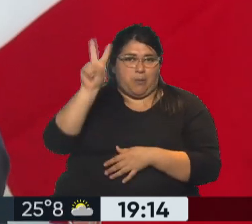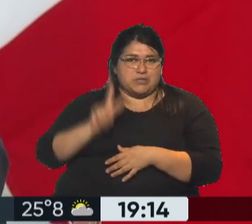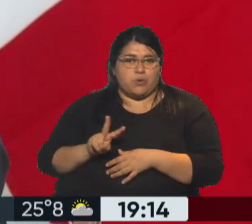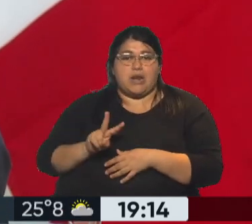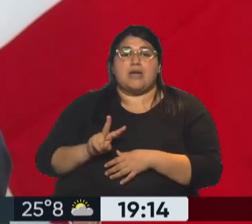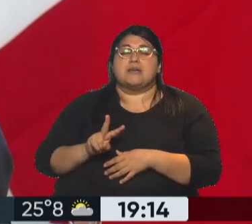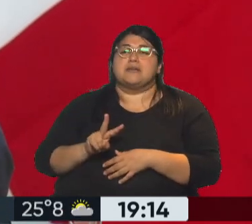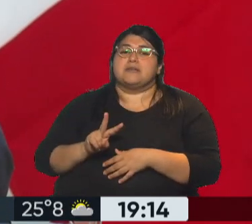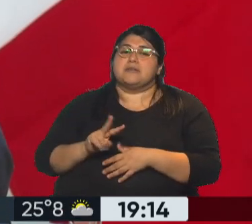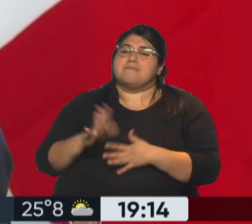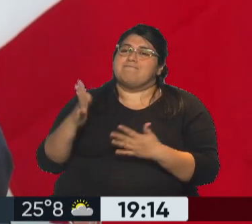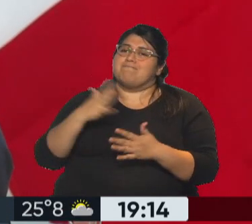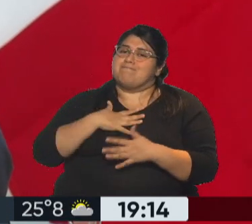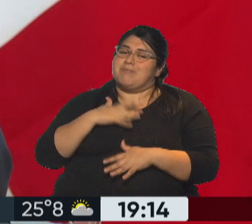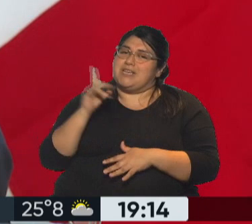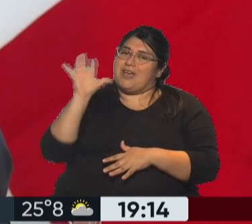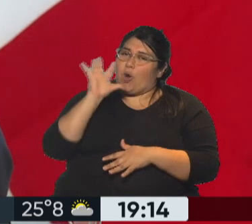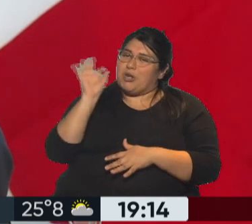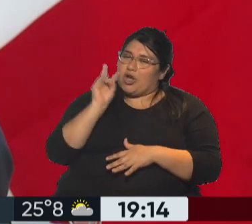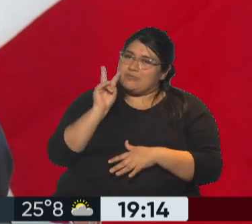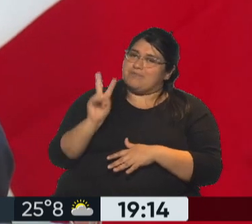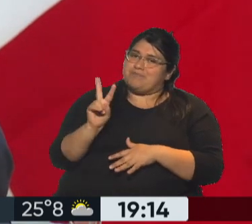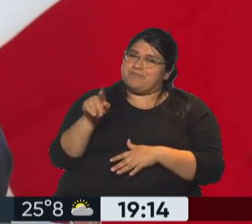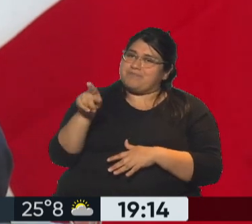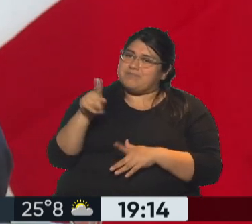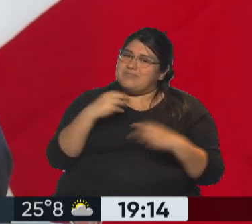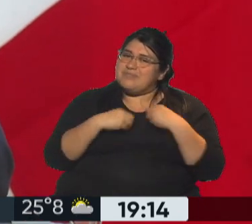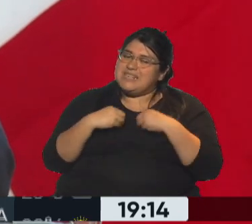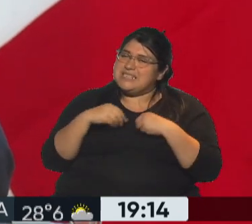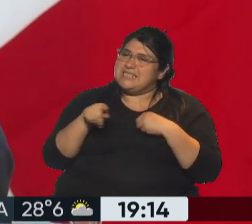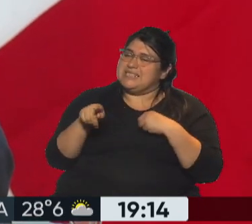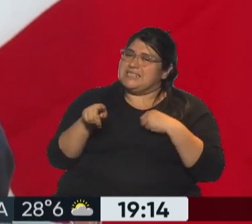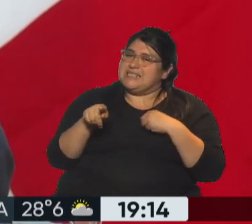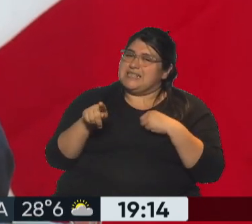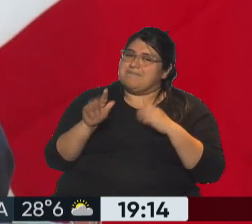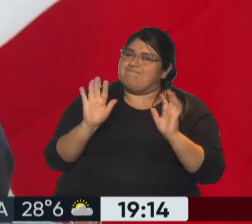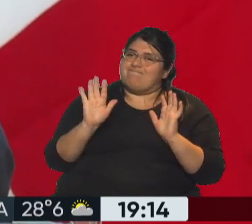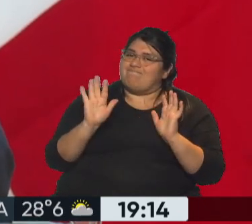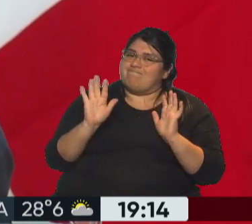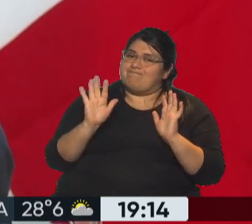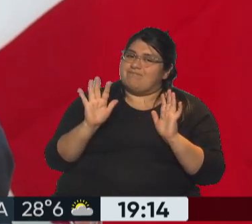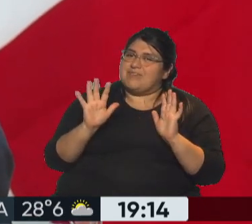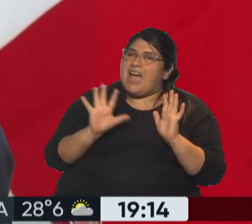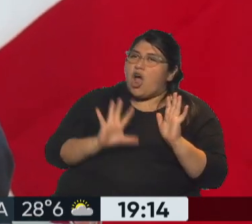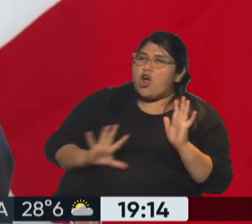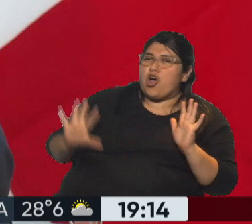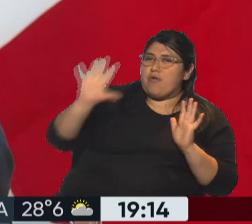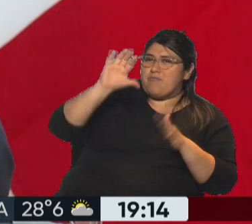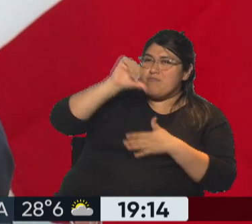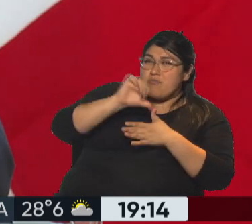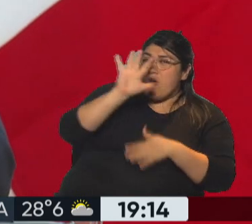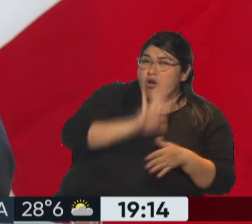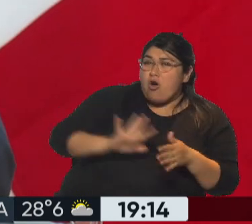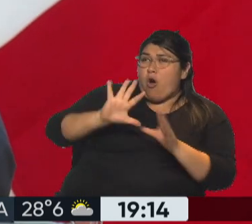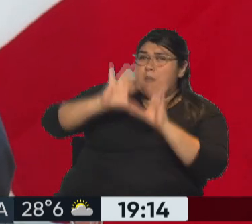En la percepción que yo tengo es una situación que no ayuda ni al contexto continental ni al contexto mundial,